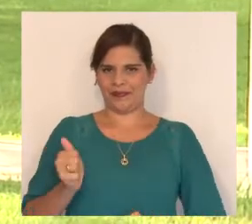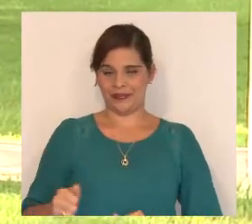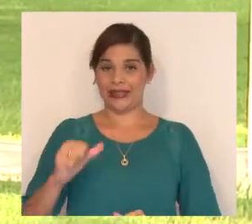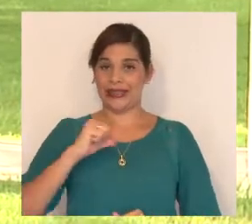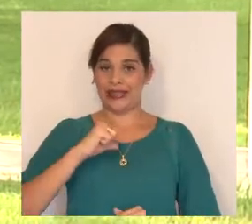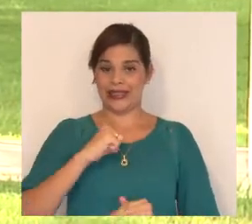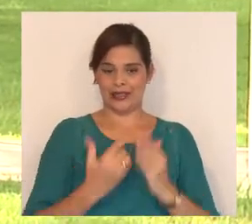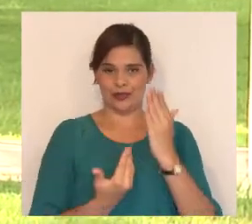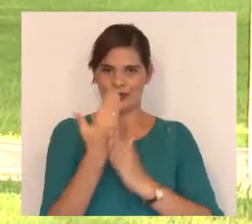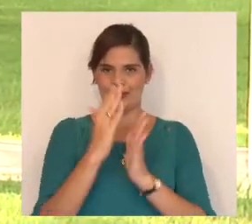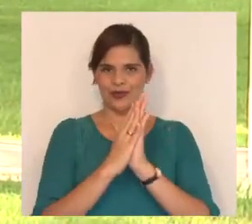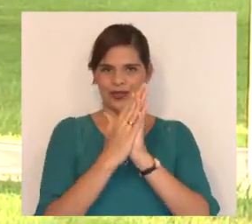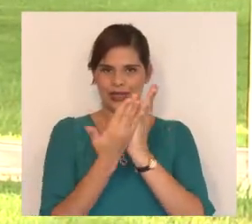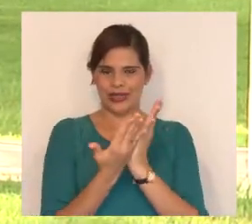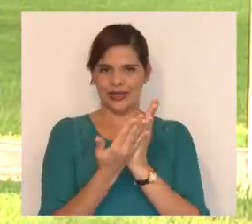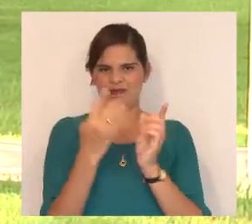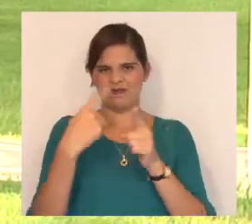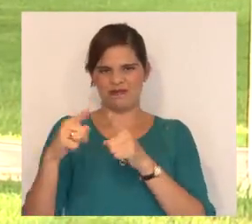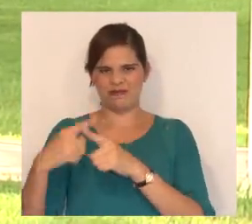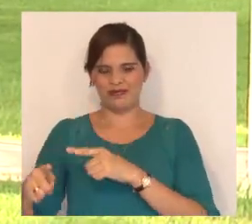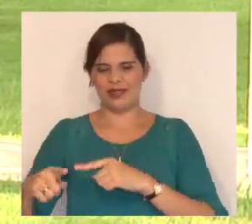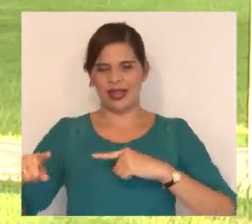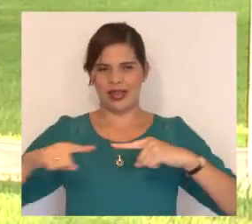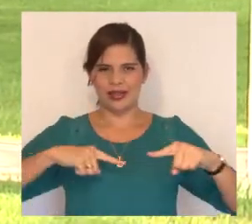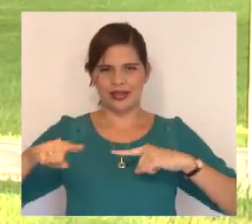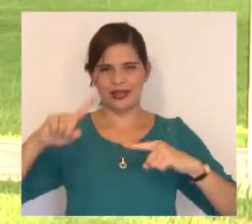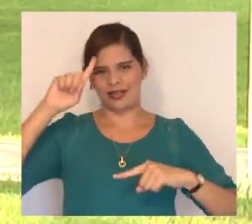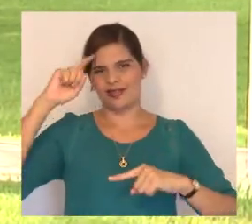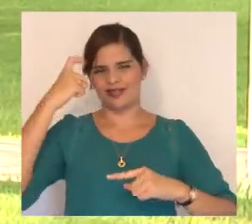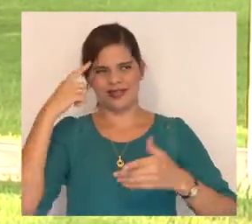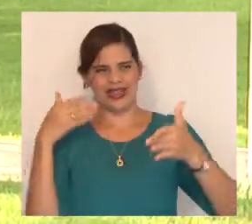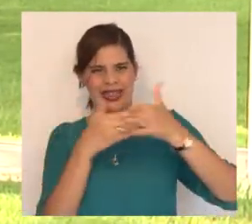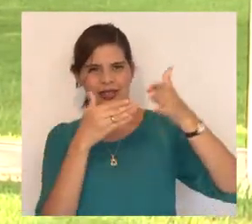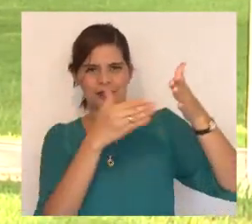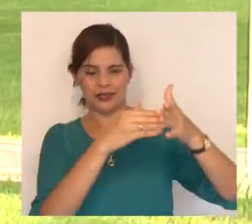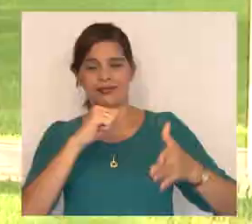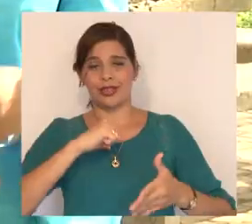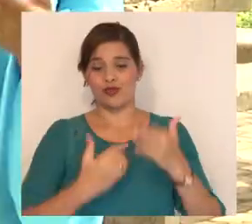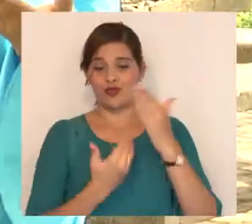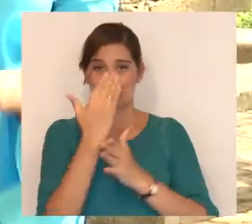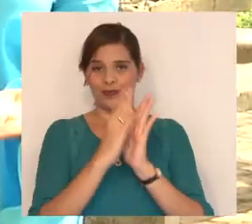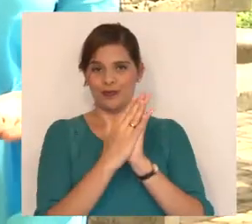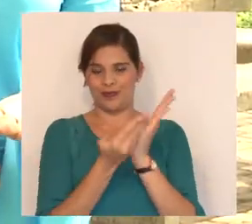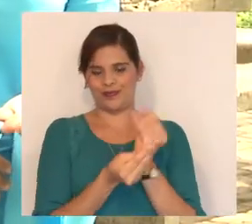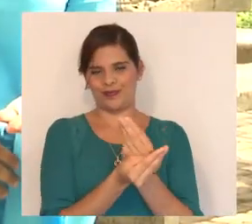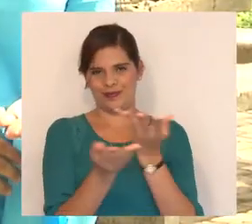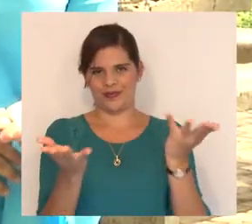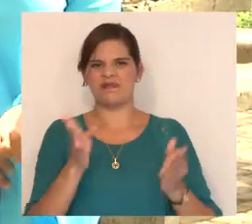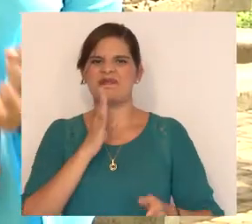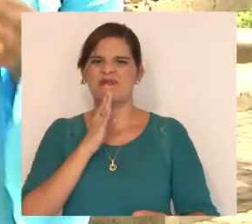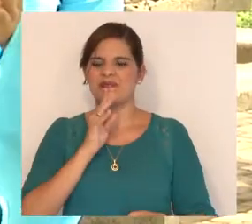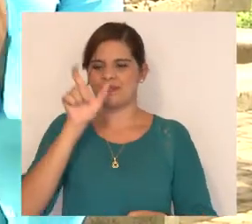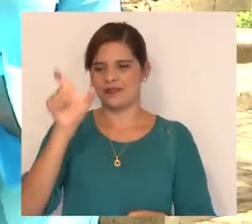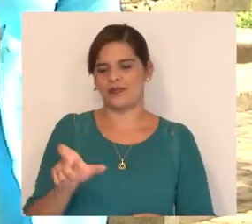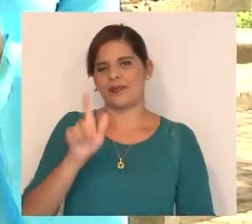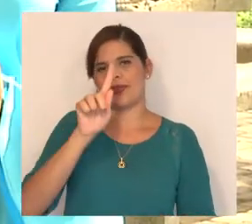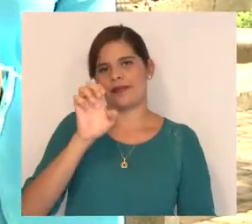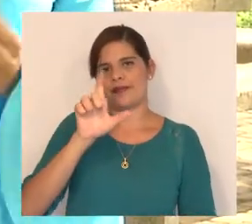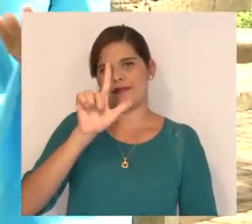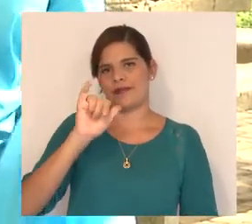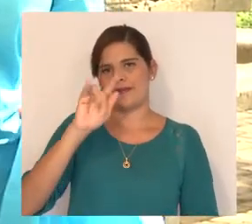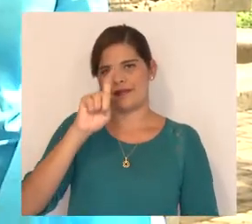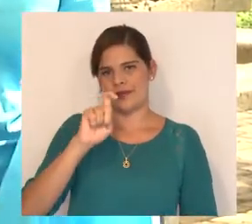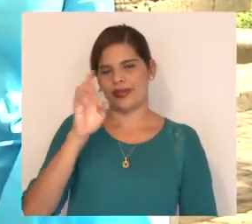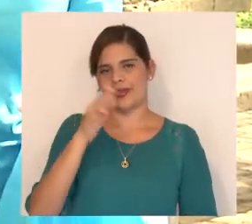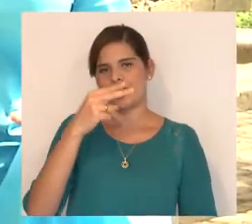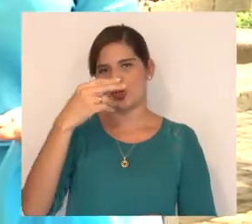Medios de Control en el Código de Procedimiento Administrativo y de lo Contencioso Administrativo. La obra fue escrita por el docente Félix Hoyos Lemus